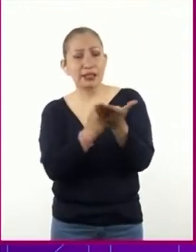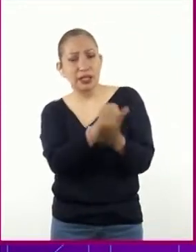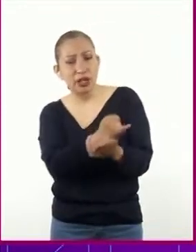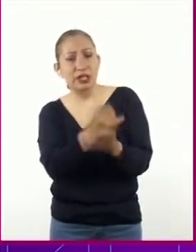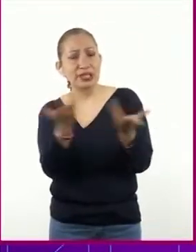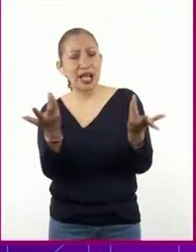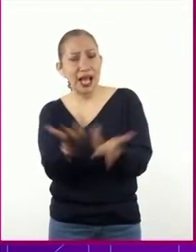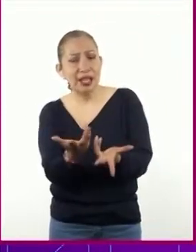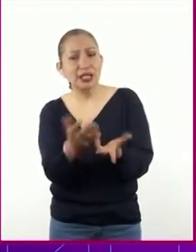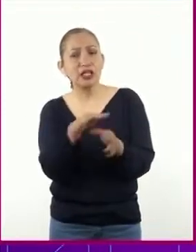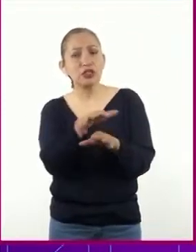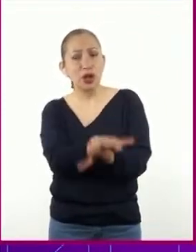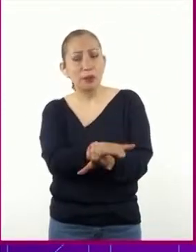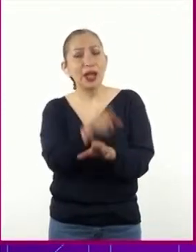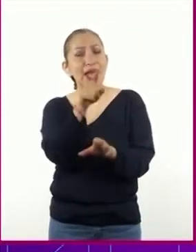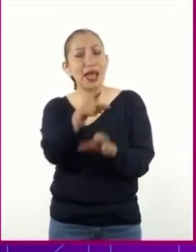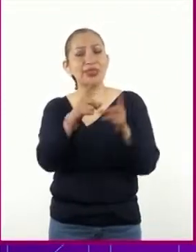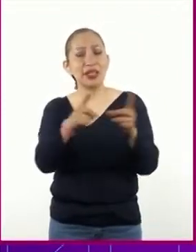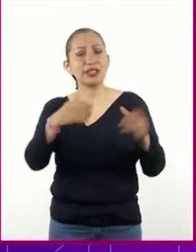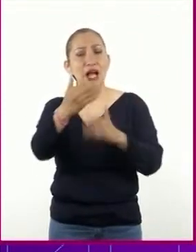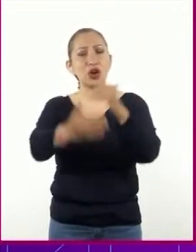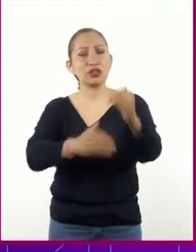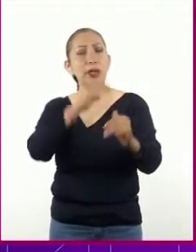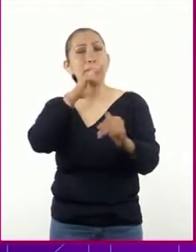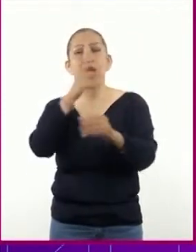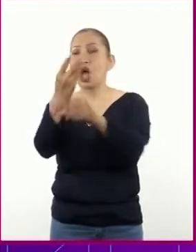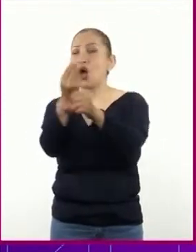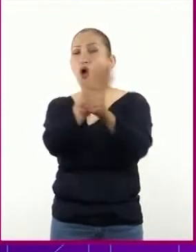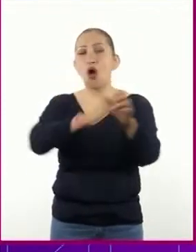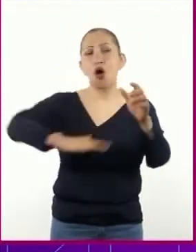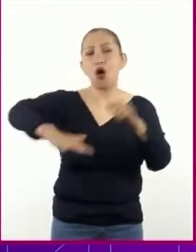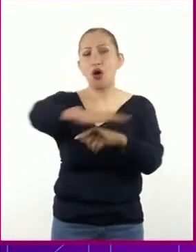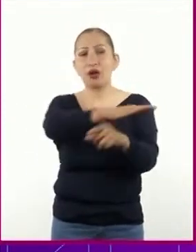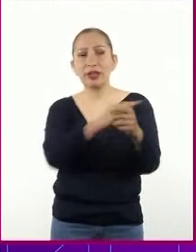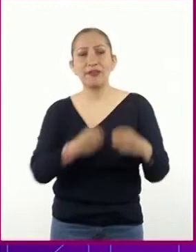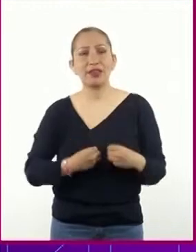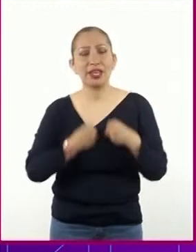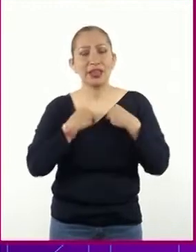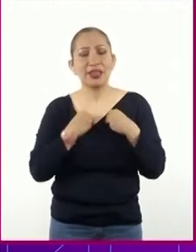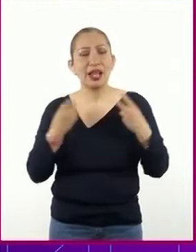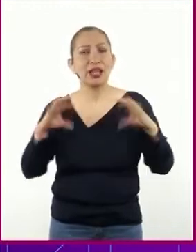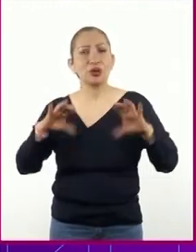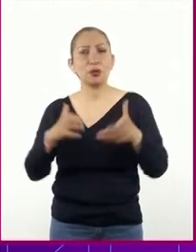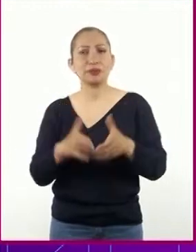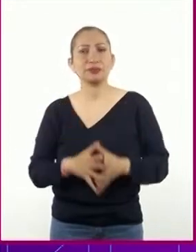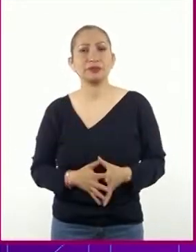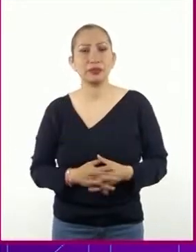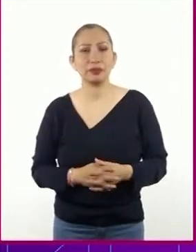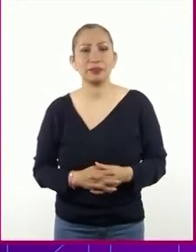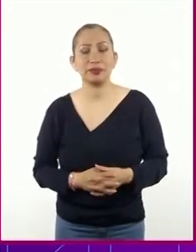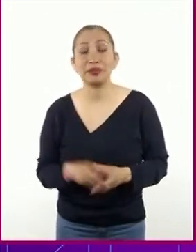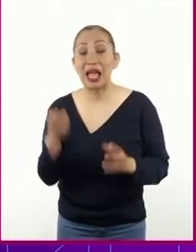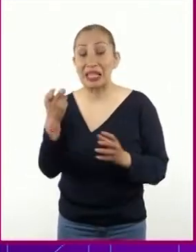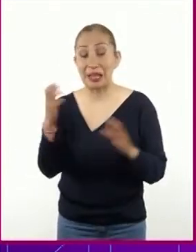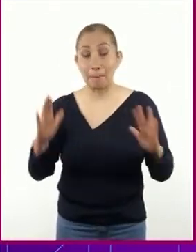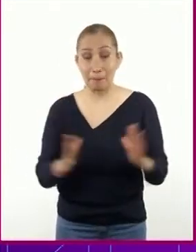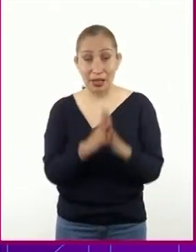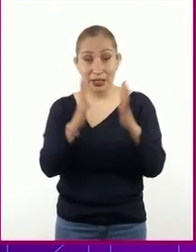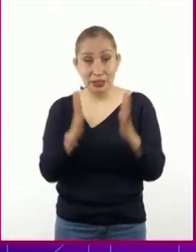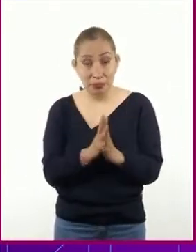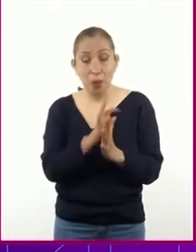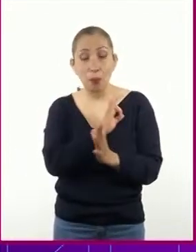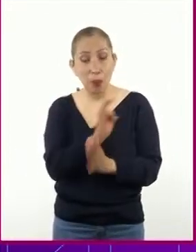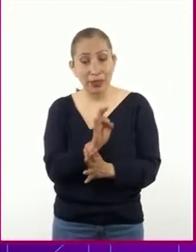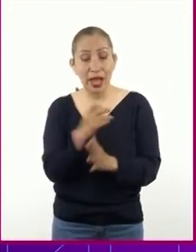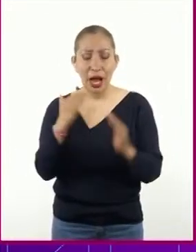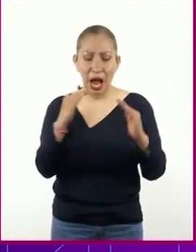decisiones y acciones relacionadas con el desarrollo y el mejoramiento de las condiciones de vida de las comunidades. Esta participación se puede